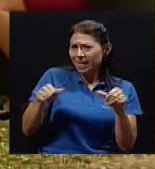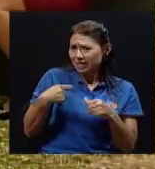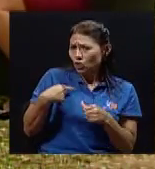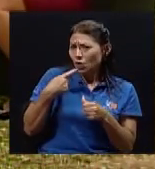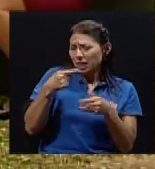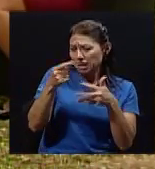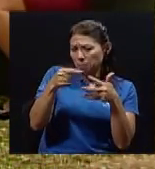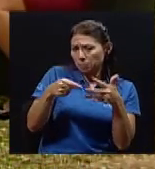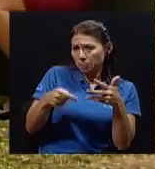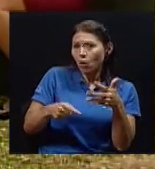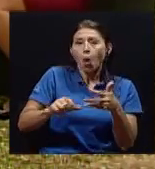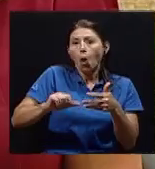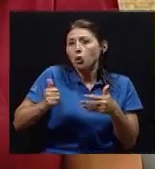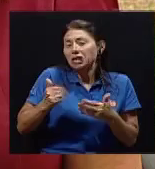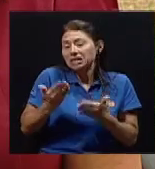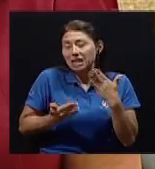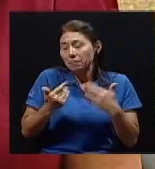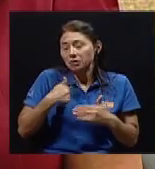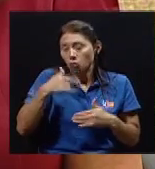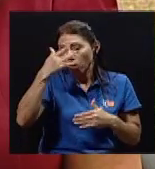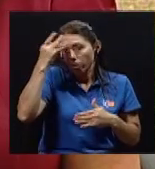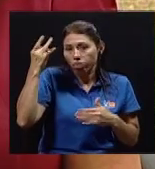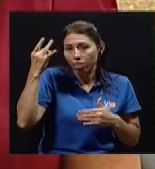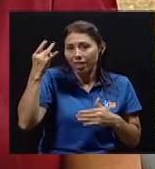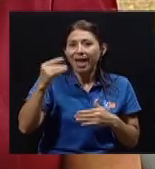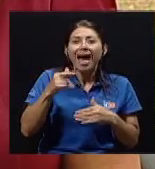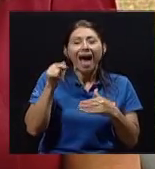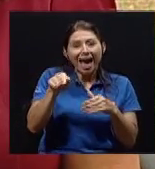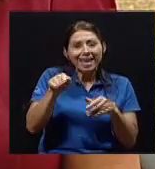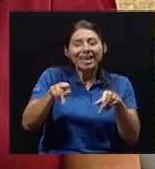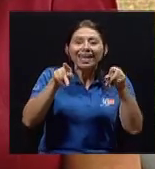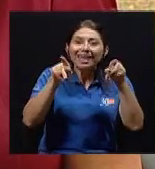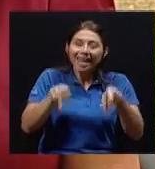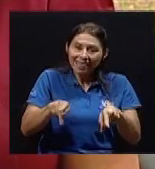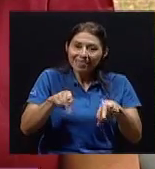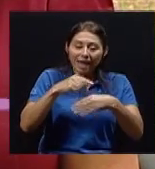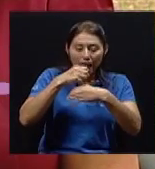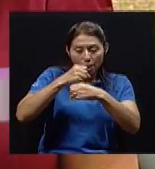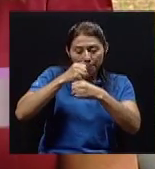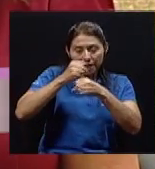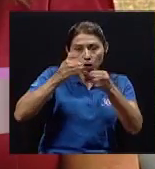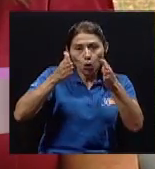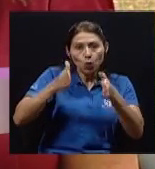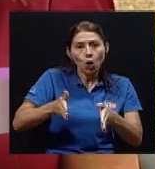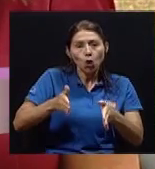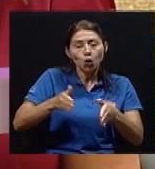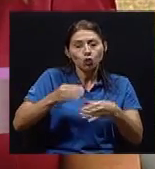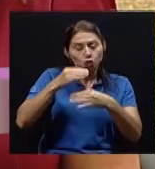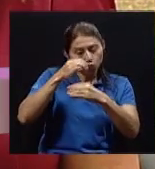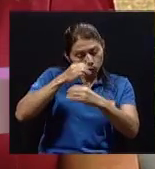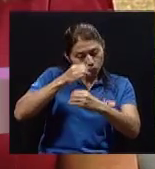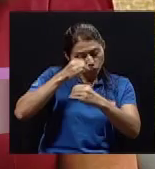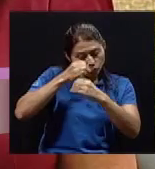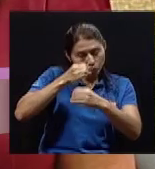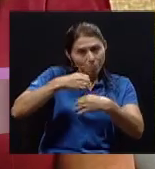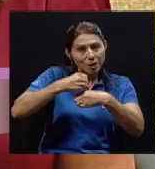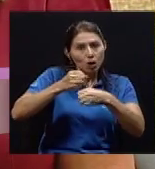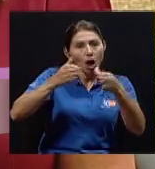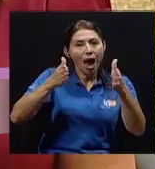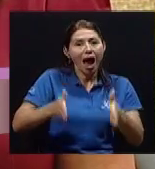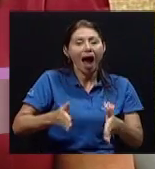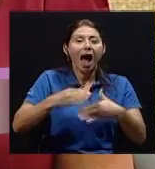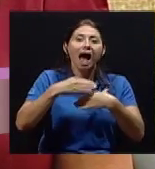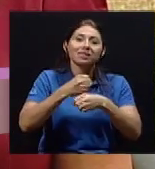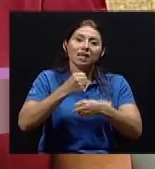y probablemente algunas que omití, va a haber gente haciendo, microbiólogos haciendo su